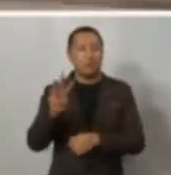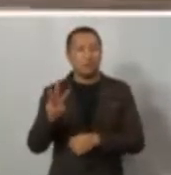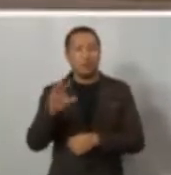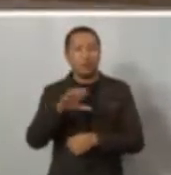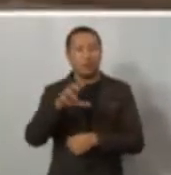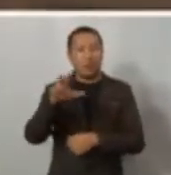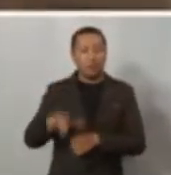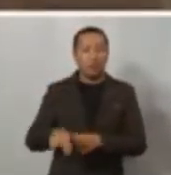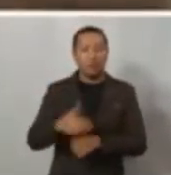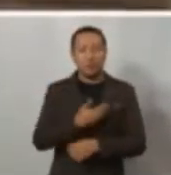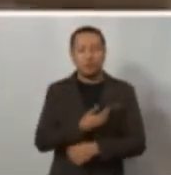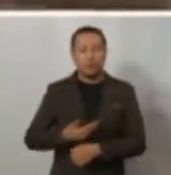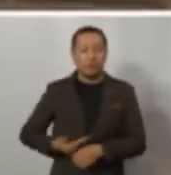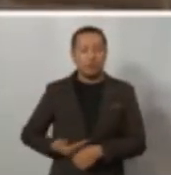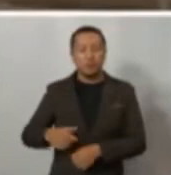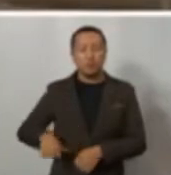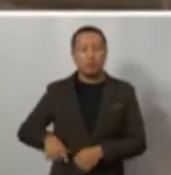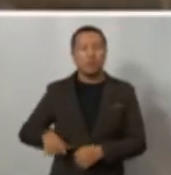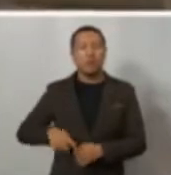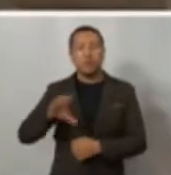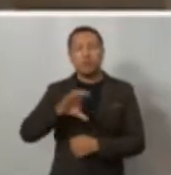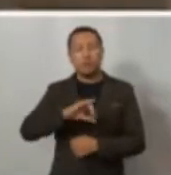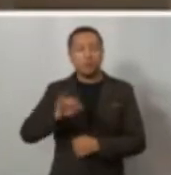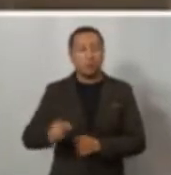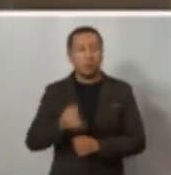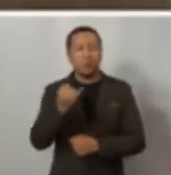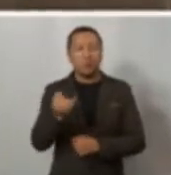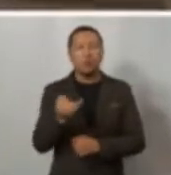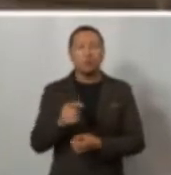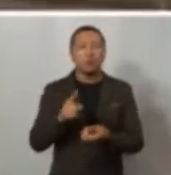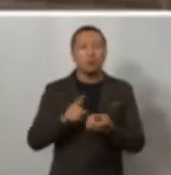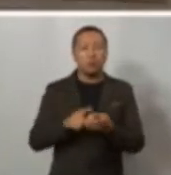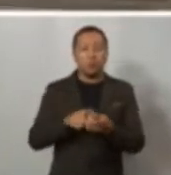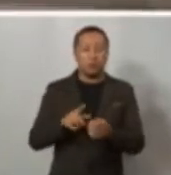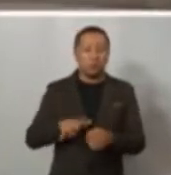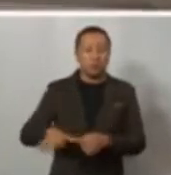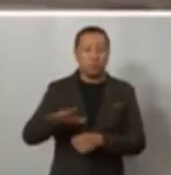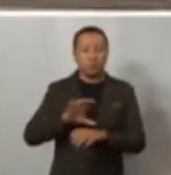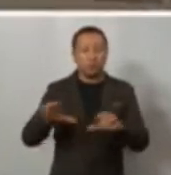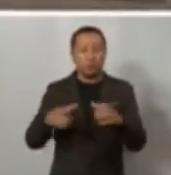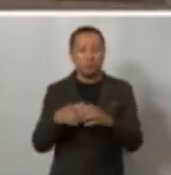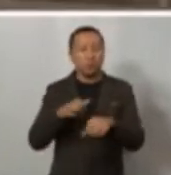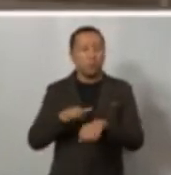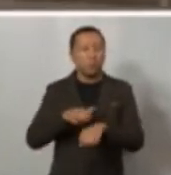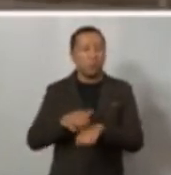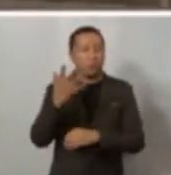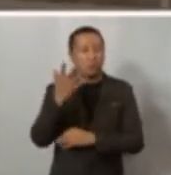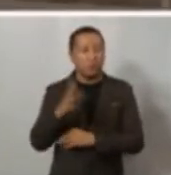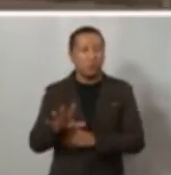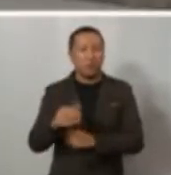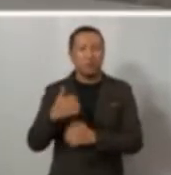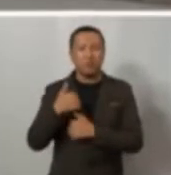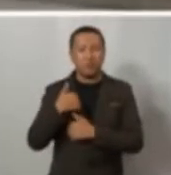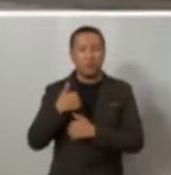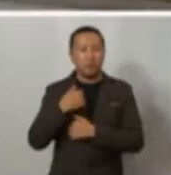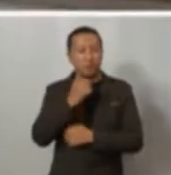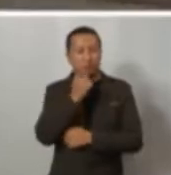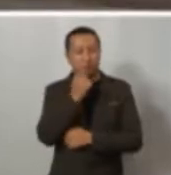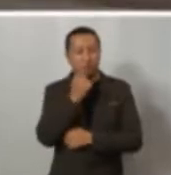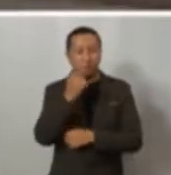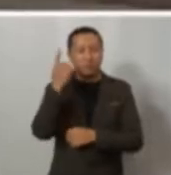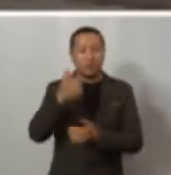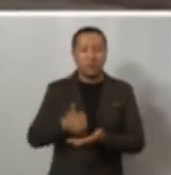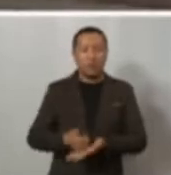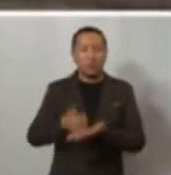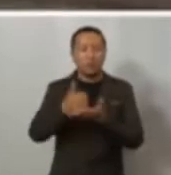por el gobernador del estado, Carlos Joaquín, en las instalaciones de la 10ª Brigada de Policía Militar, con el objetivo de brindar ayuda a la